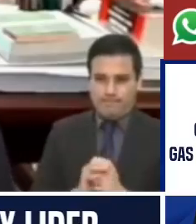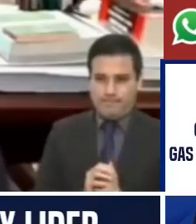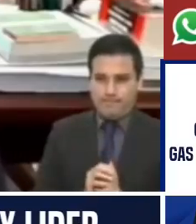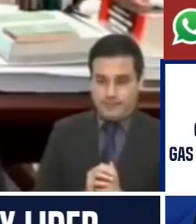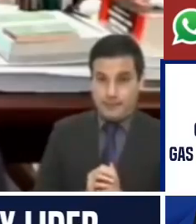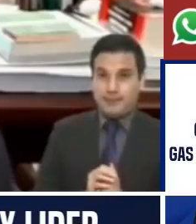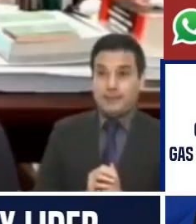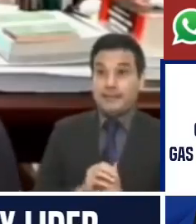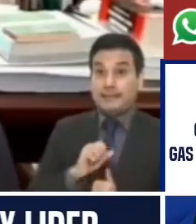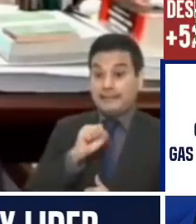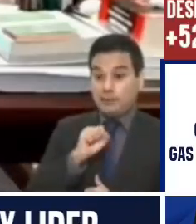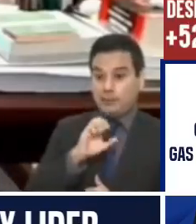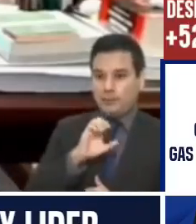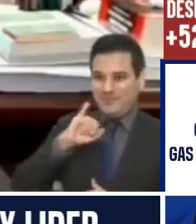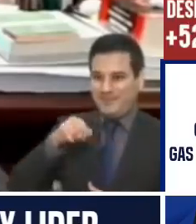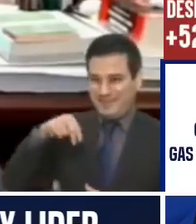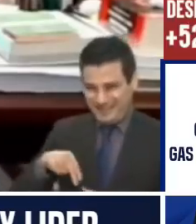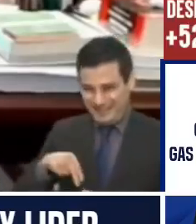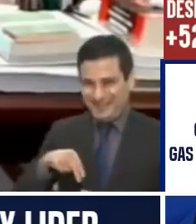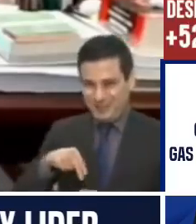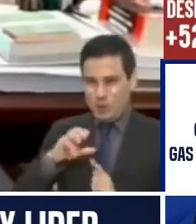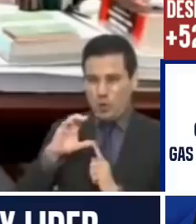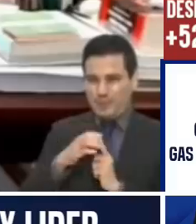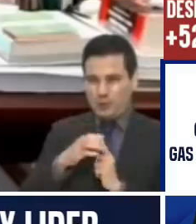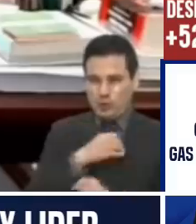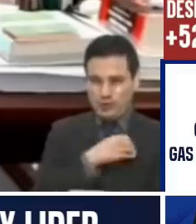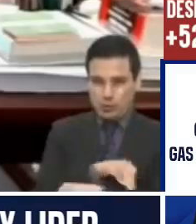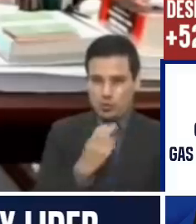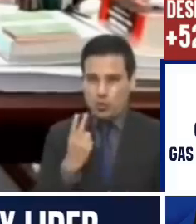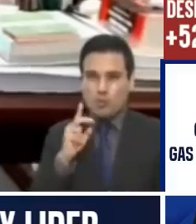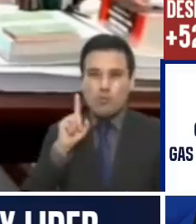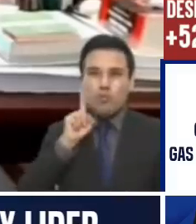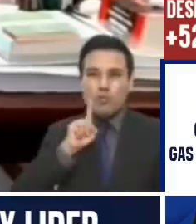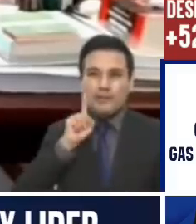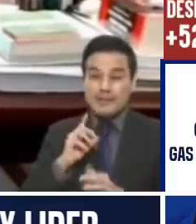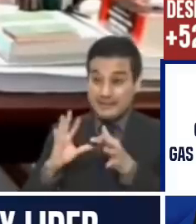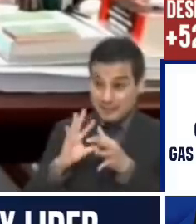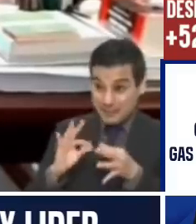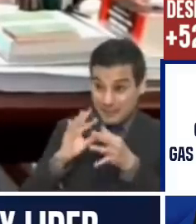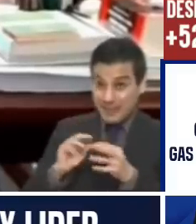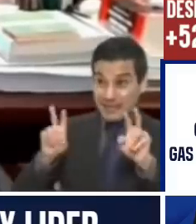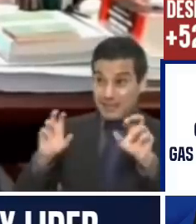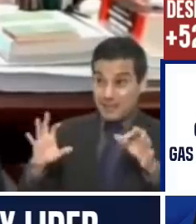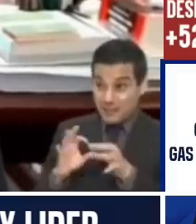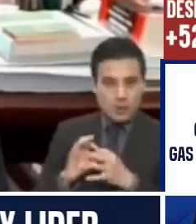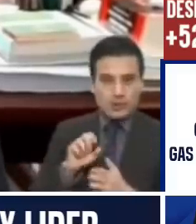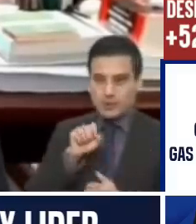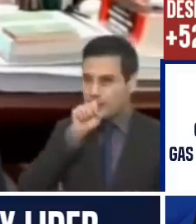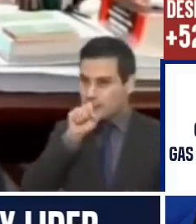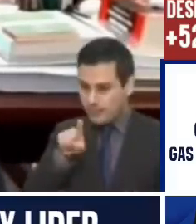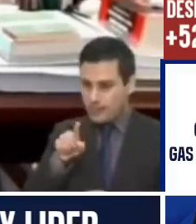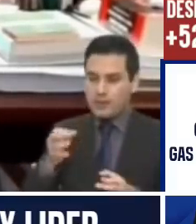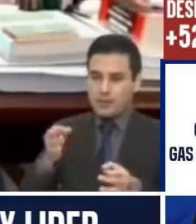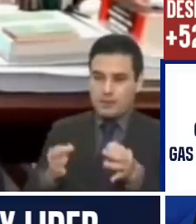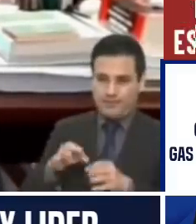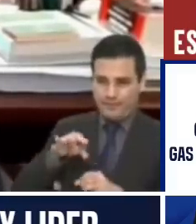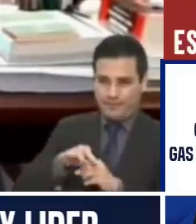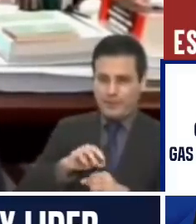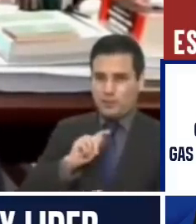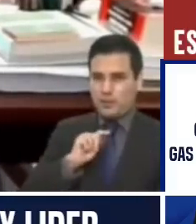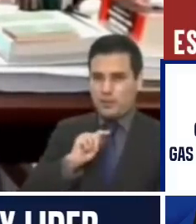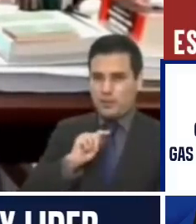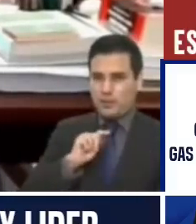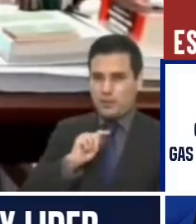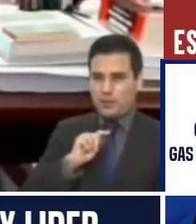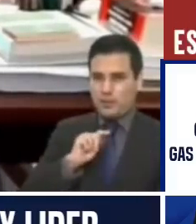que establecieron las dos ministras de la Comisión de Receso, sino también la Sala Superior del Tribunal Electoral de Procesos